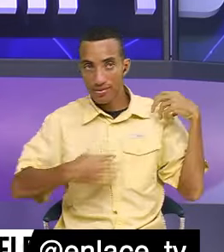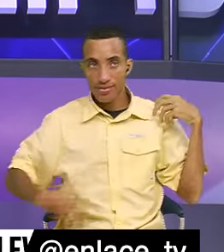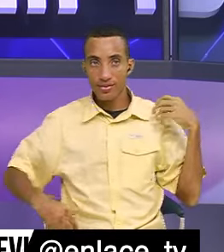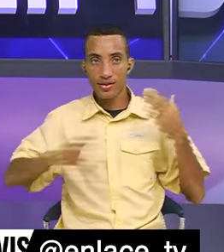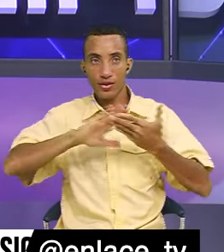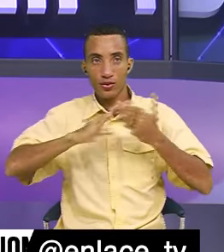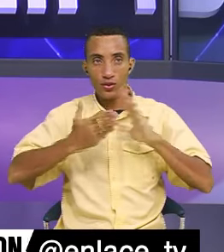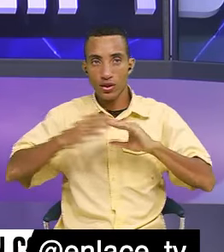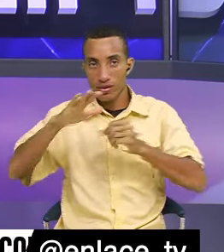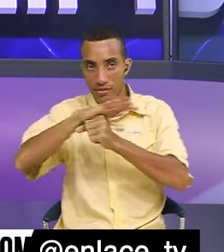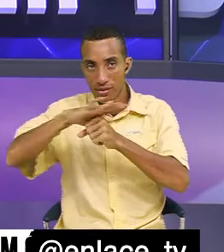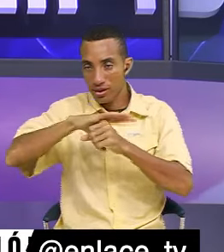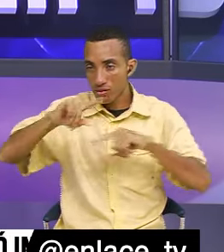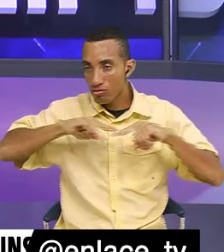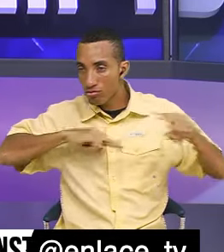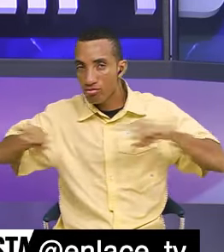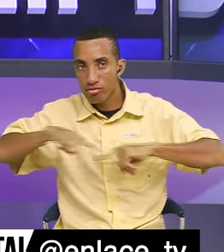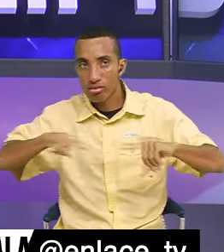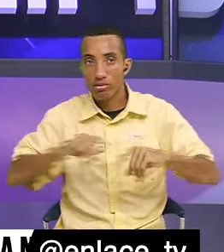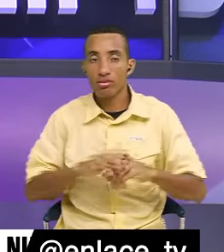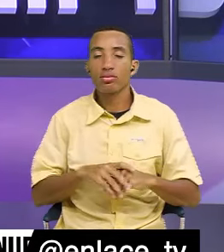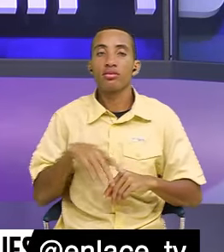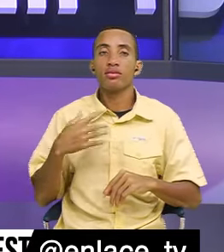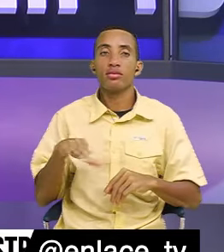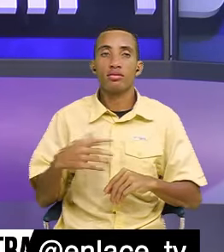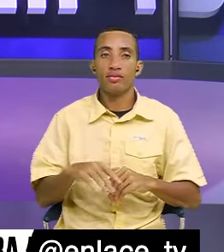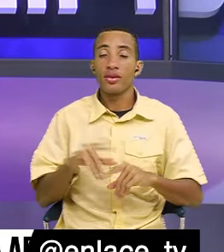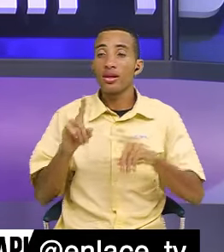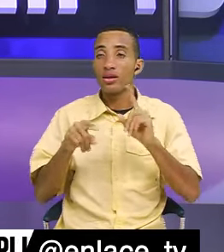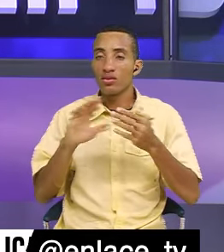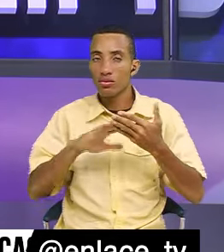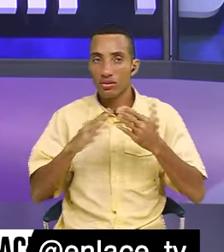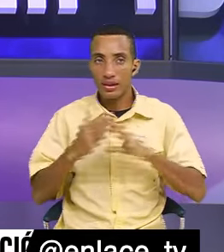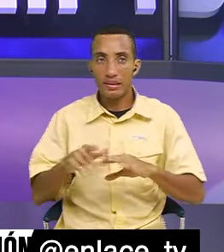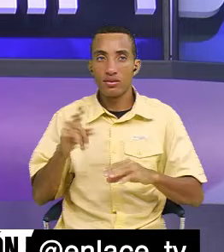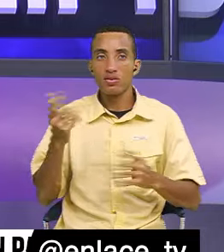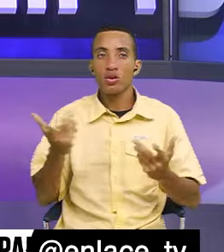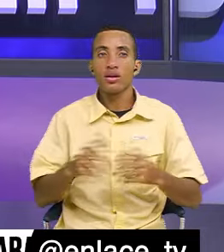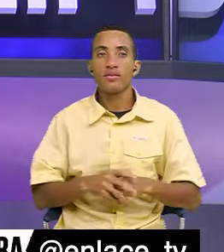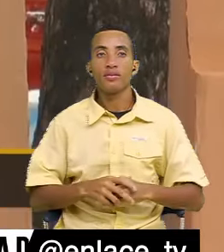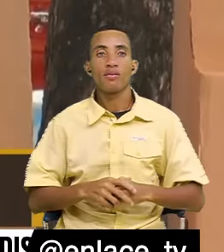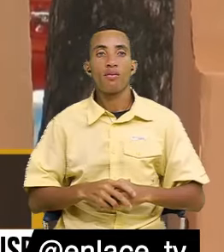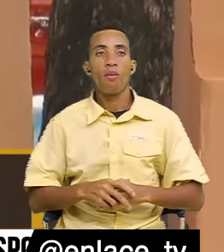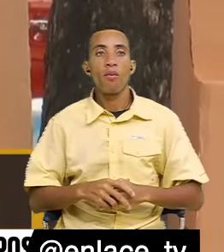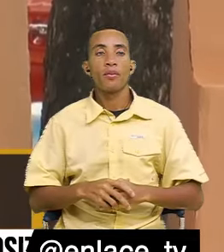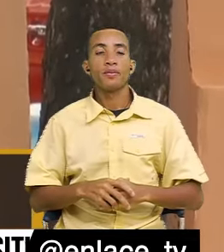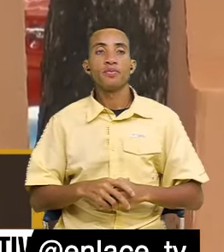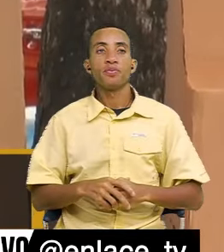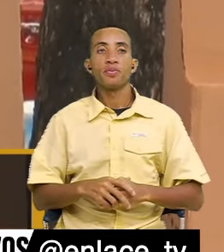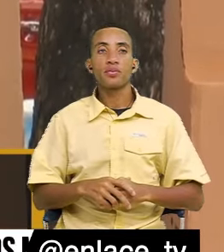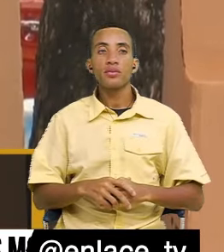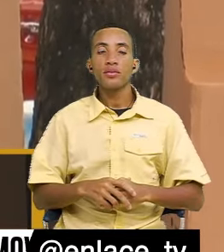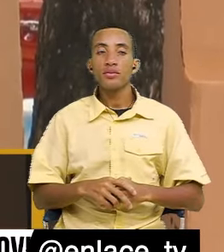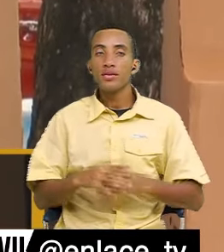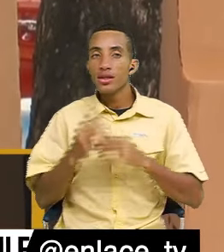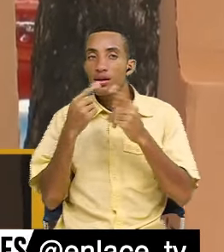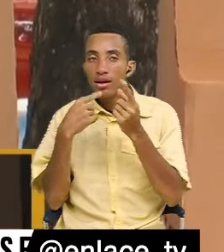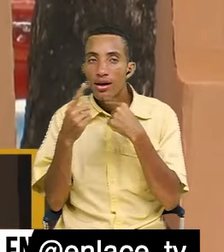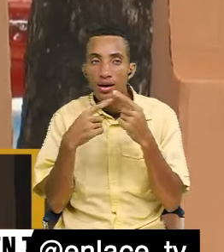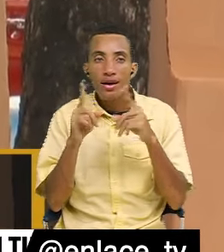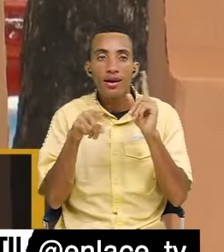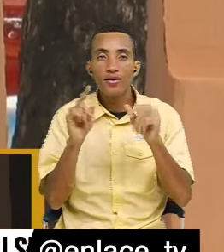con Enlace Noticias sobre los retos que tienen frente a sus juntas de acción comunal. Enlace Noticias ha dialogado con varios